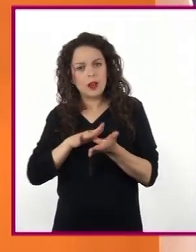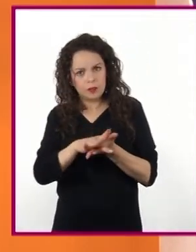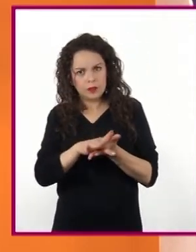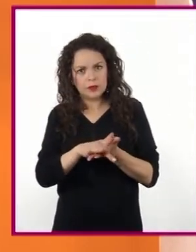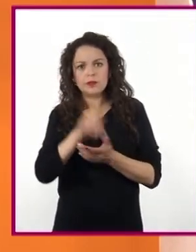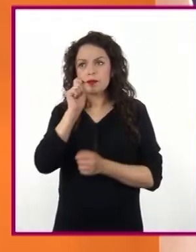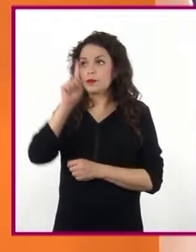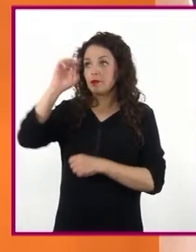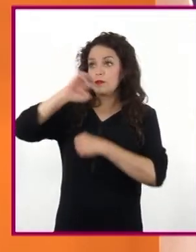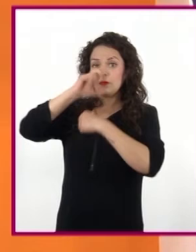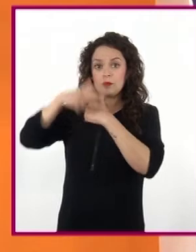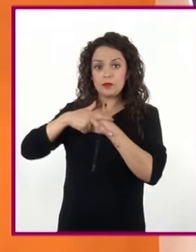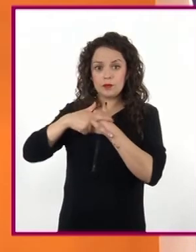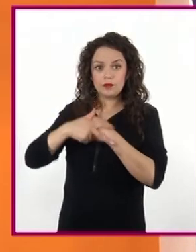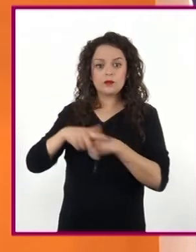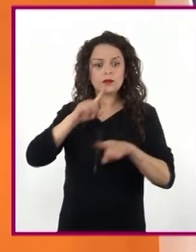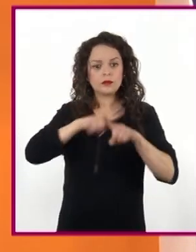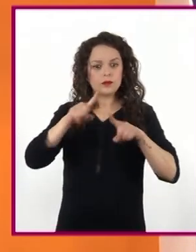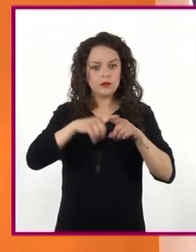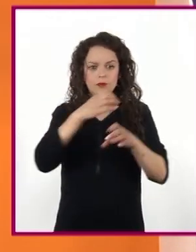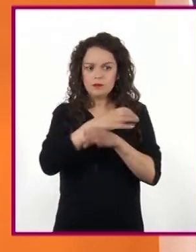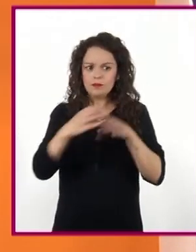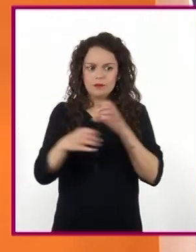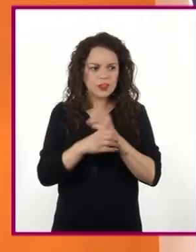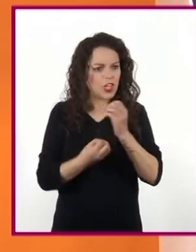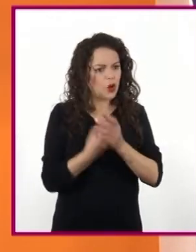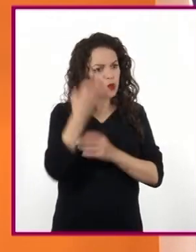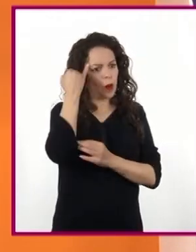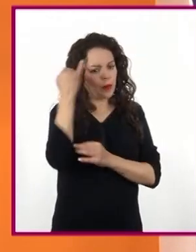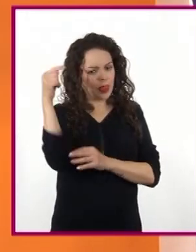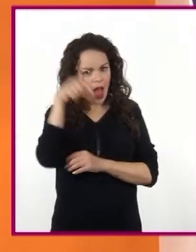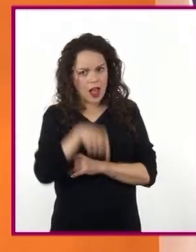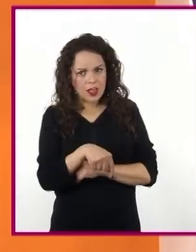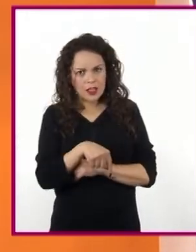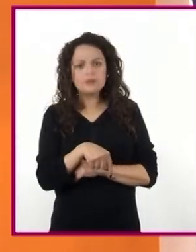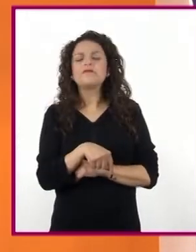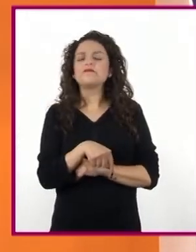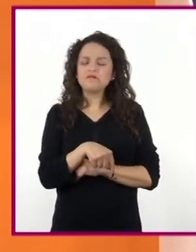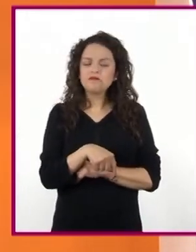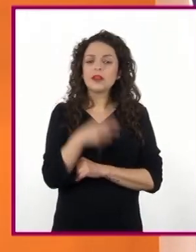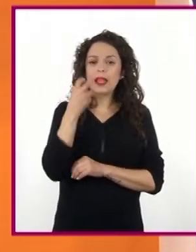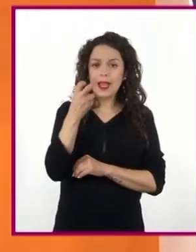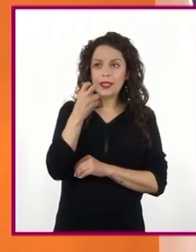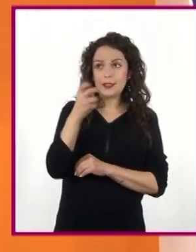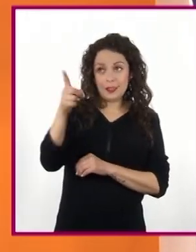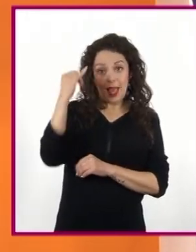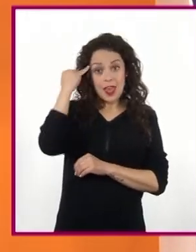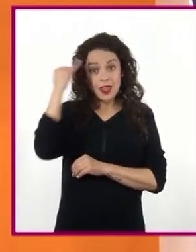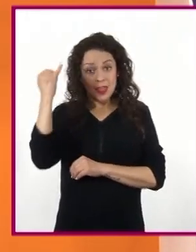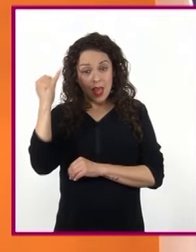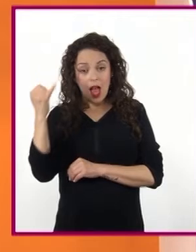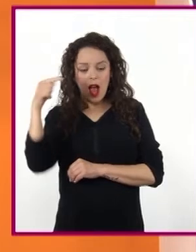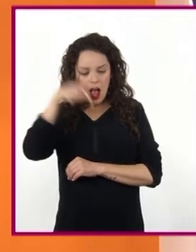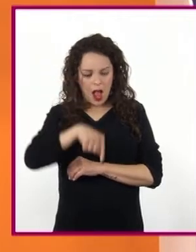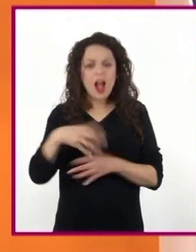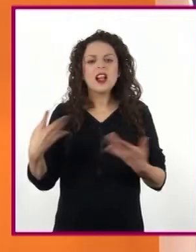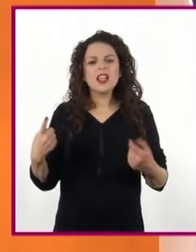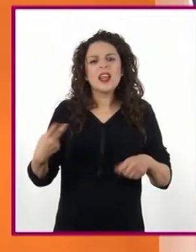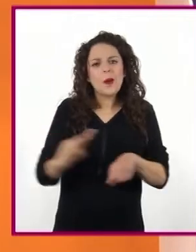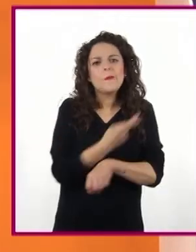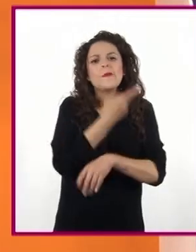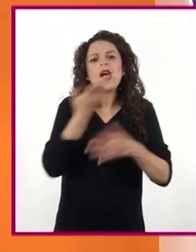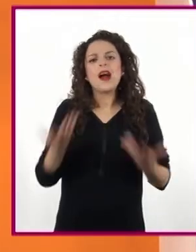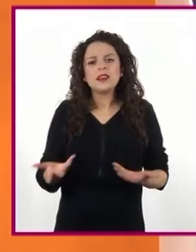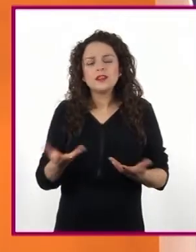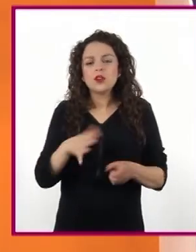el ambiente novohispano? ¿Qué consecuencias tuvieron las ideas ilustradas en la Nueva España? ¿Cuáles fueron